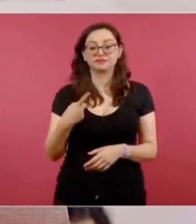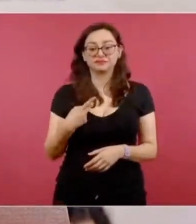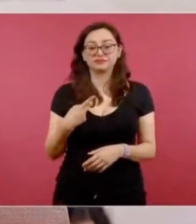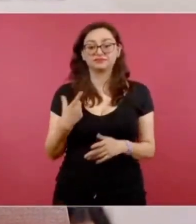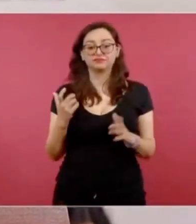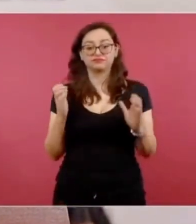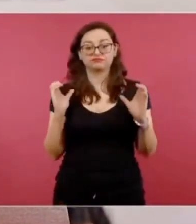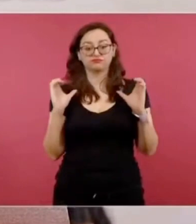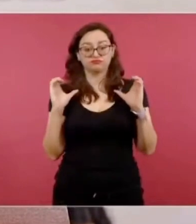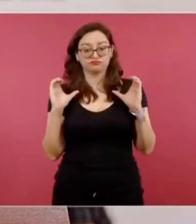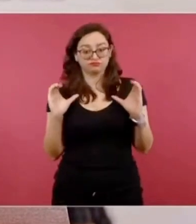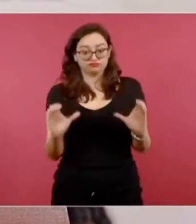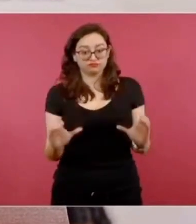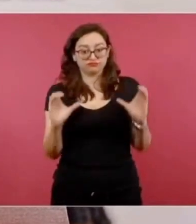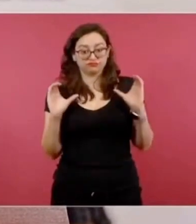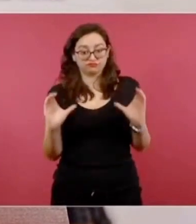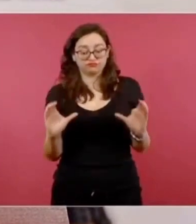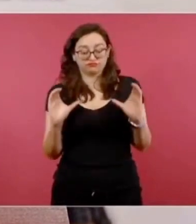cuidadoso,